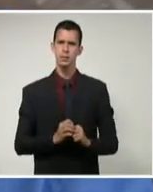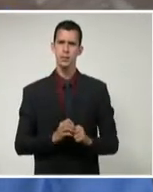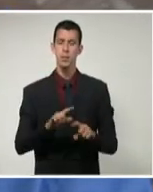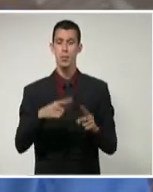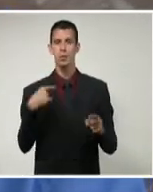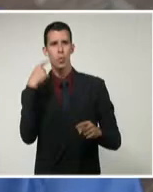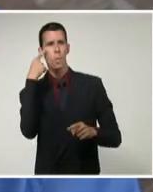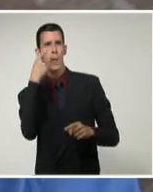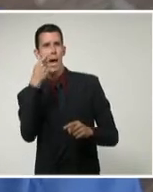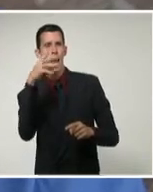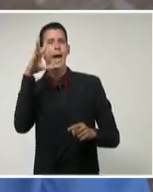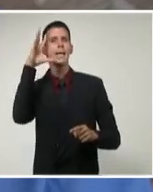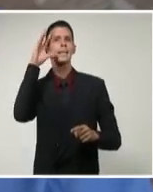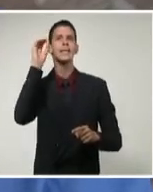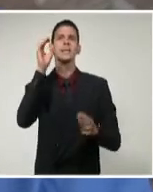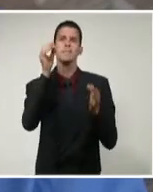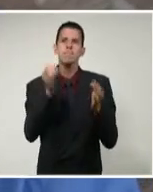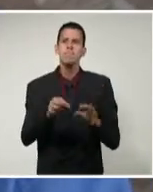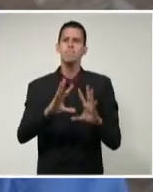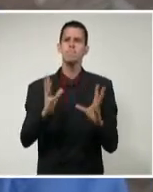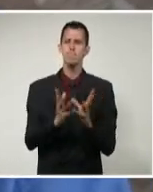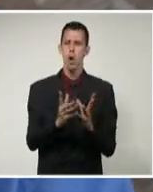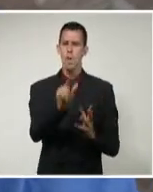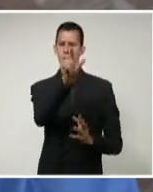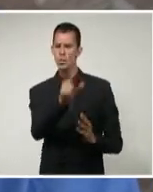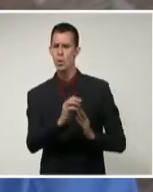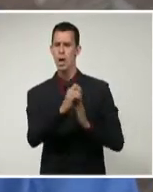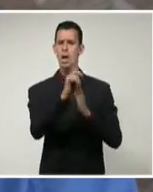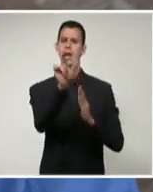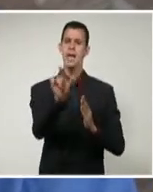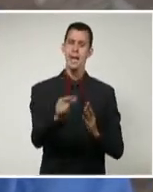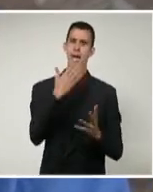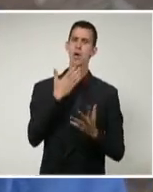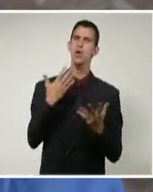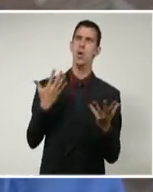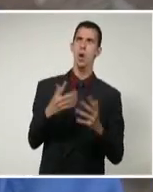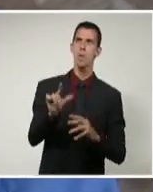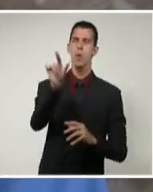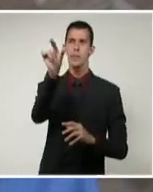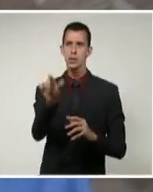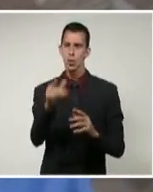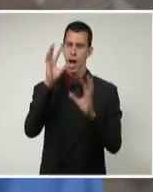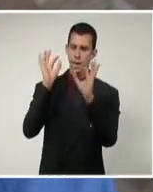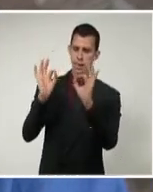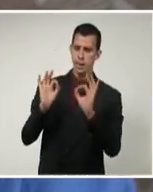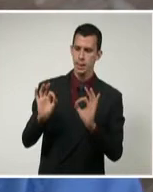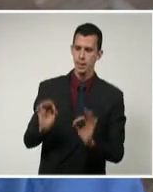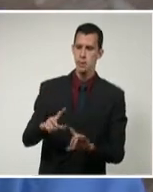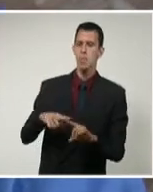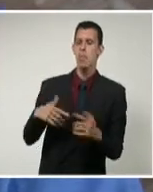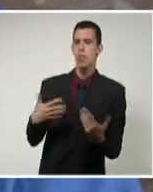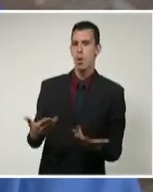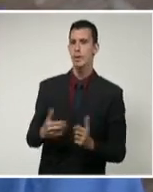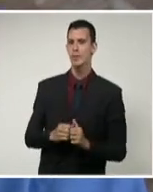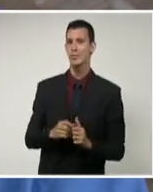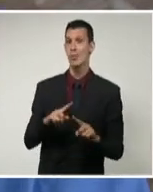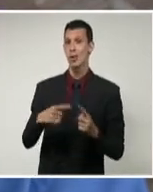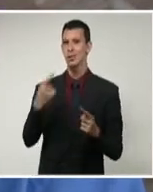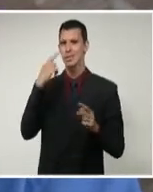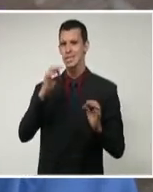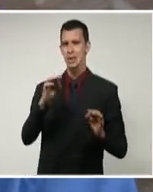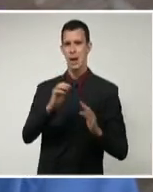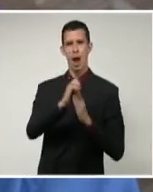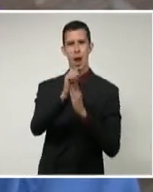y te hace comprender más a nuestros líderes. Porque la otra enseñanza es ver a nuestros líderes siempre pensando en el bien de su pueblo. Todo el momento ha